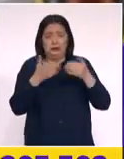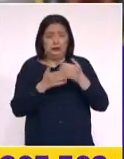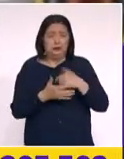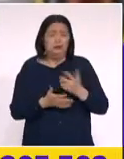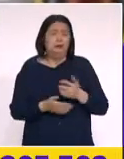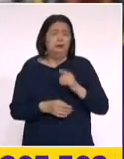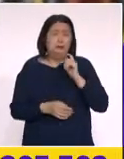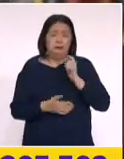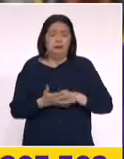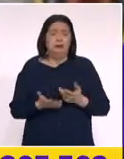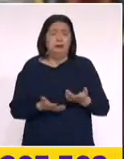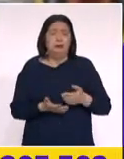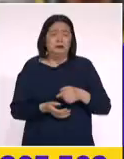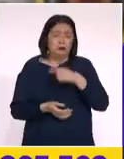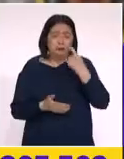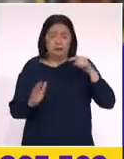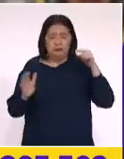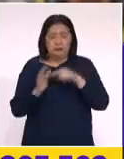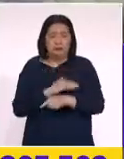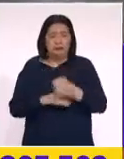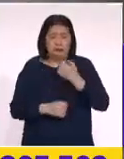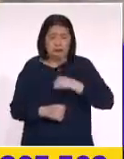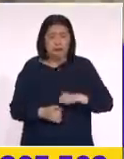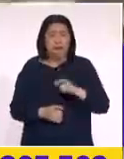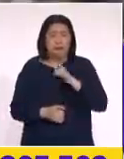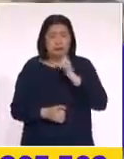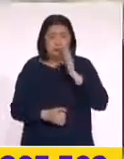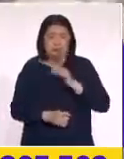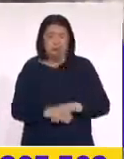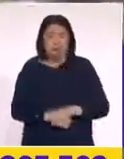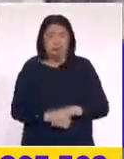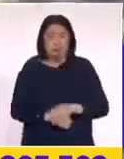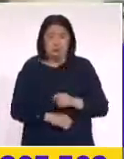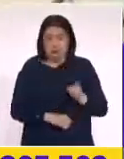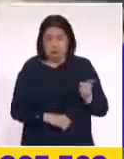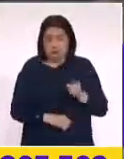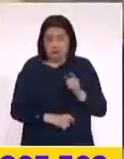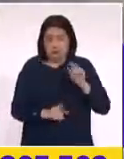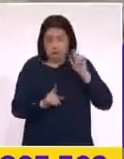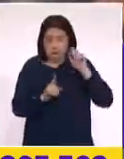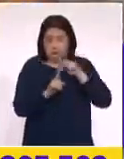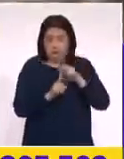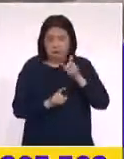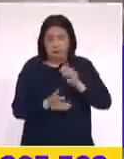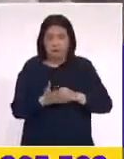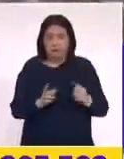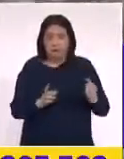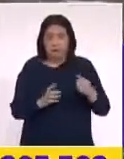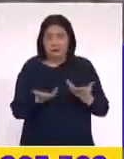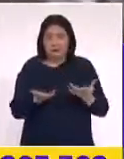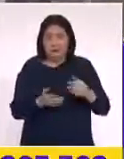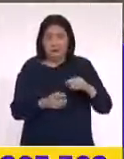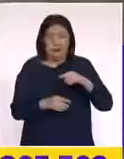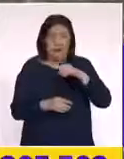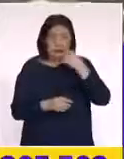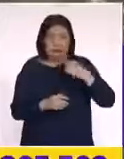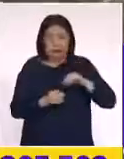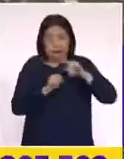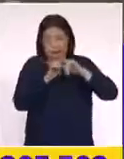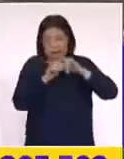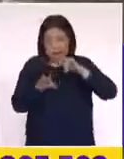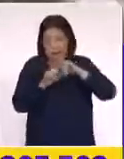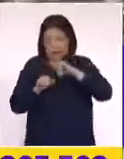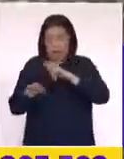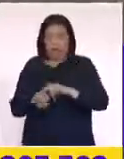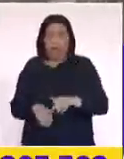Rusia mata a nuestros hijos, a nuestros padres. Siendo principales testigos de la violencia con la que Rusia bombardea su país,